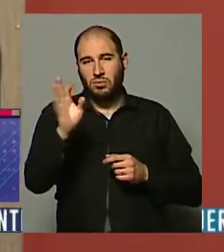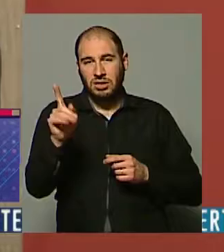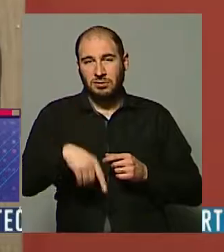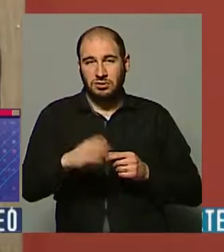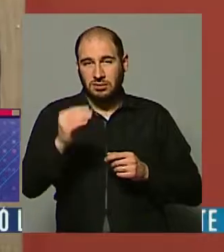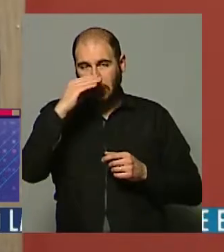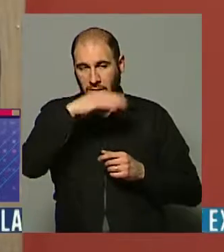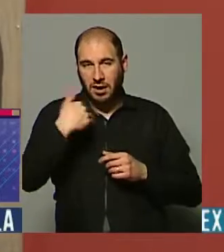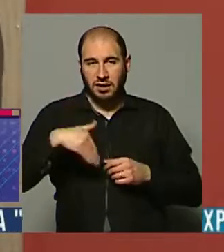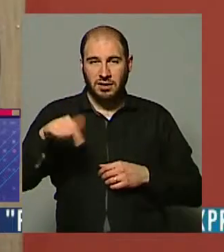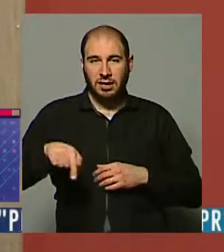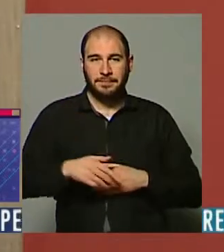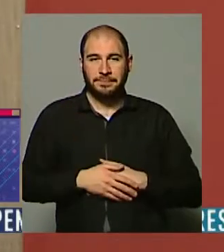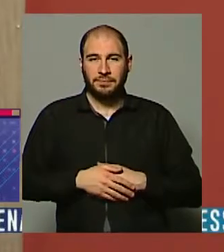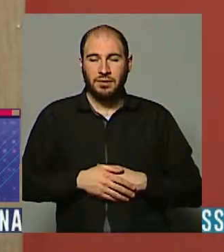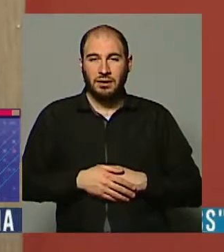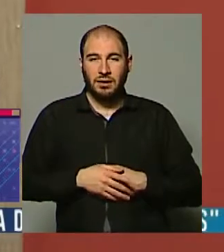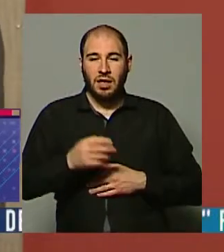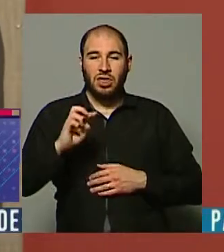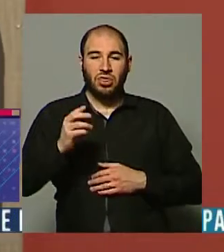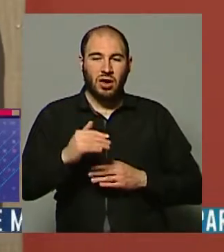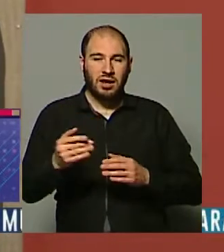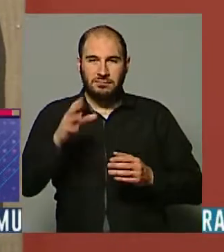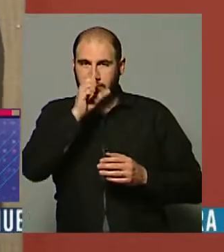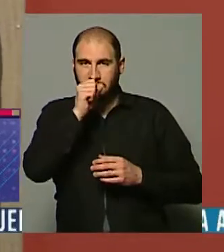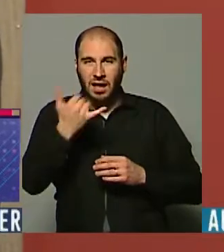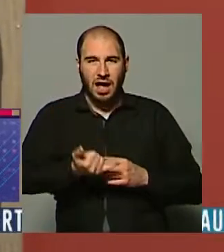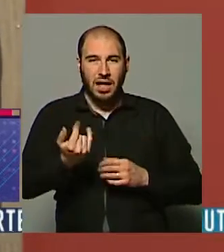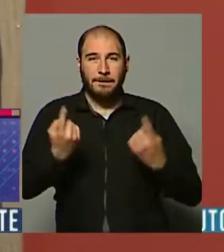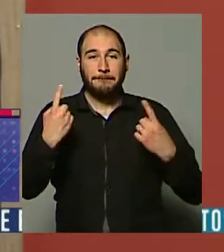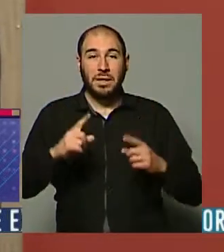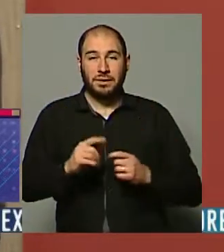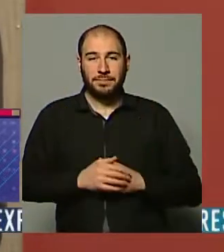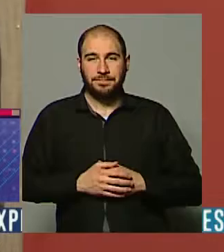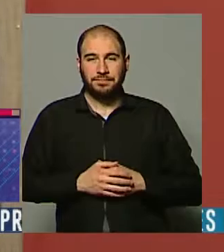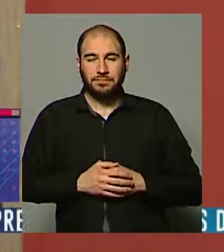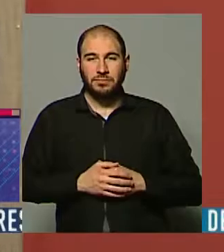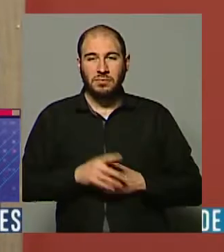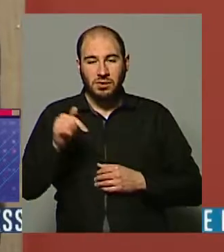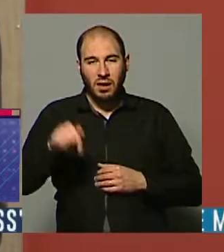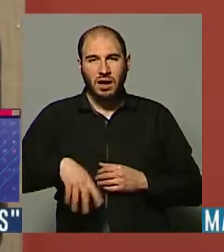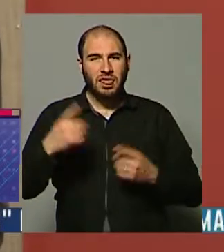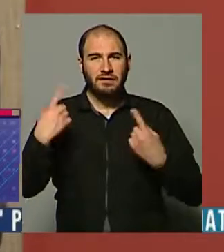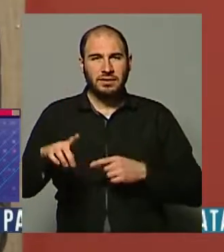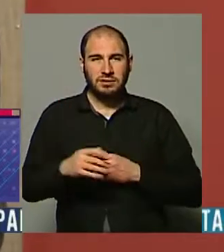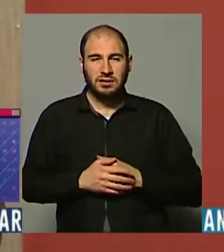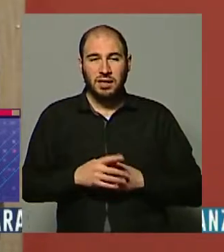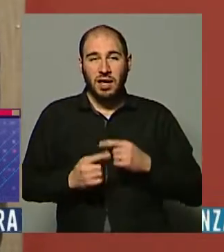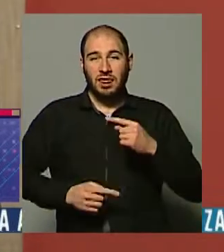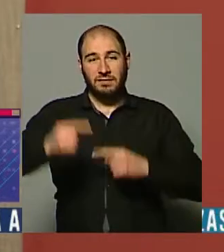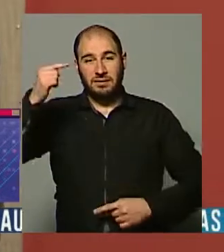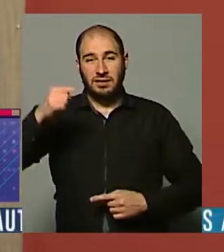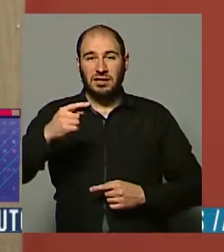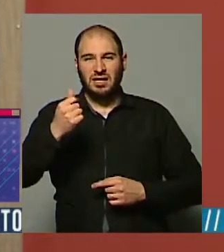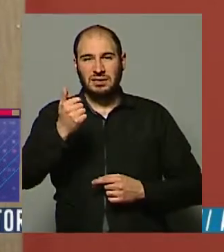de informalidad en la Argentina, entonces siempre hay un dólar marginal. Ahora lo que existe de distinto es que hay una diferencia más grande,